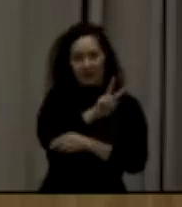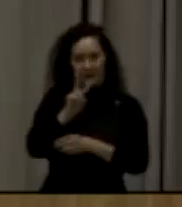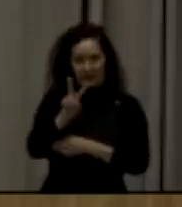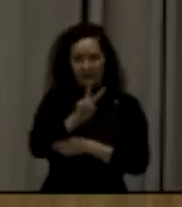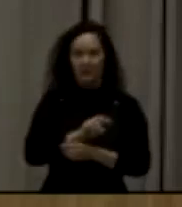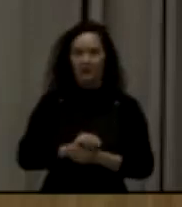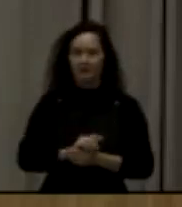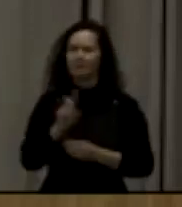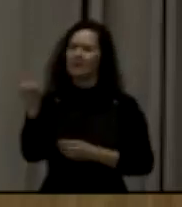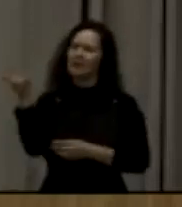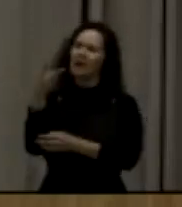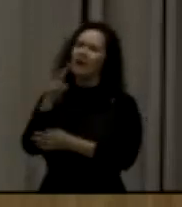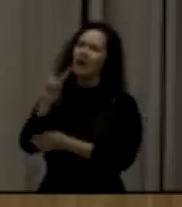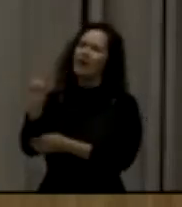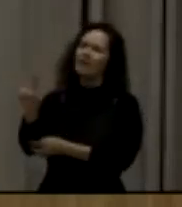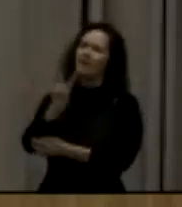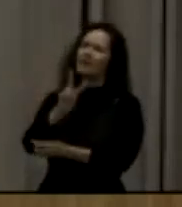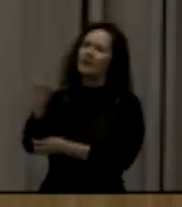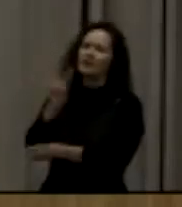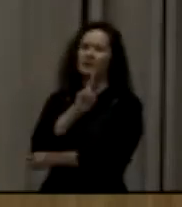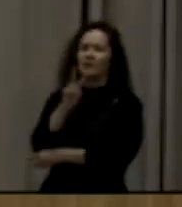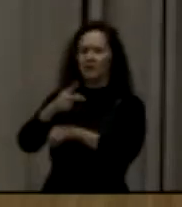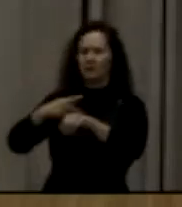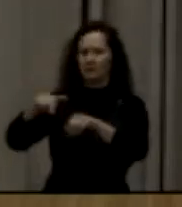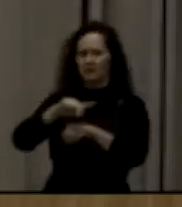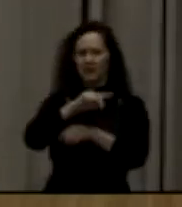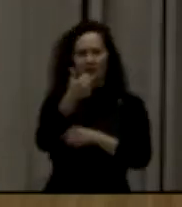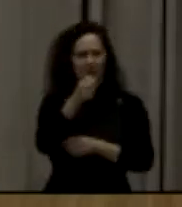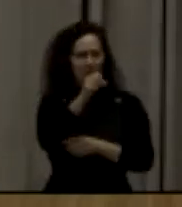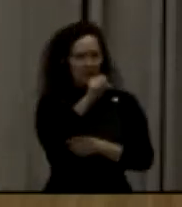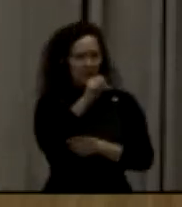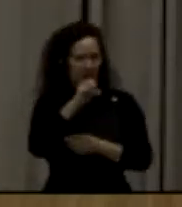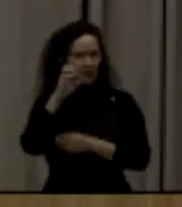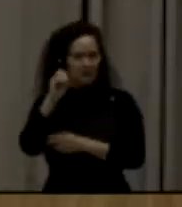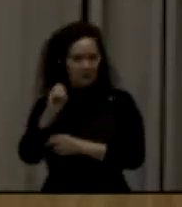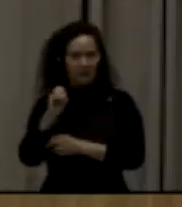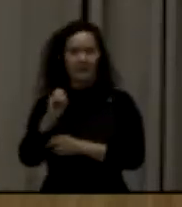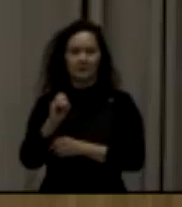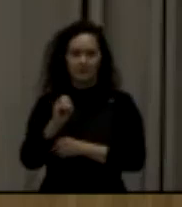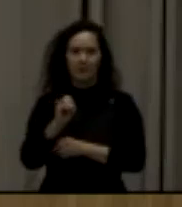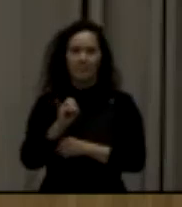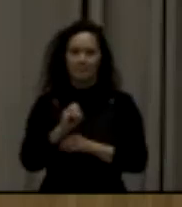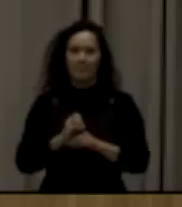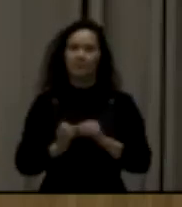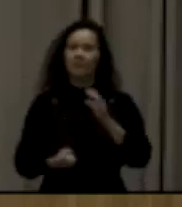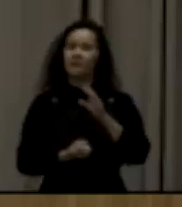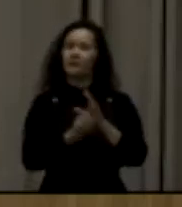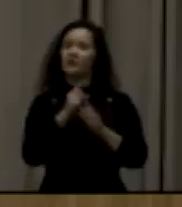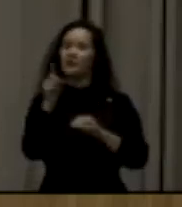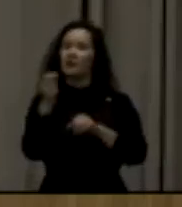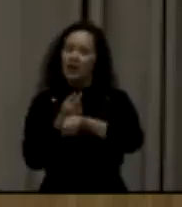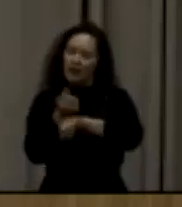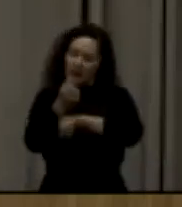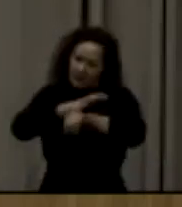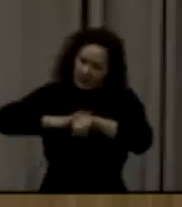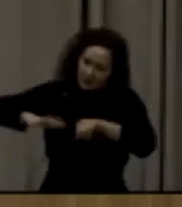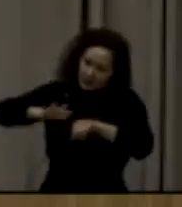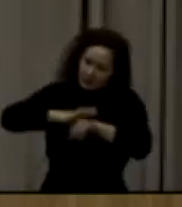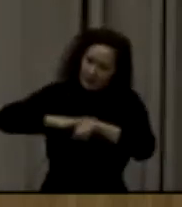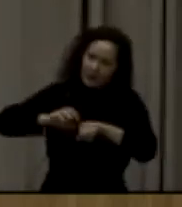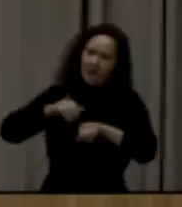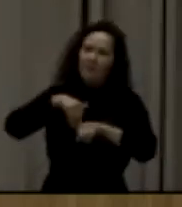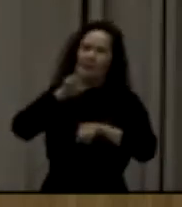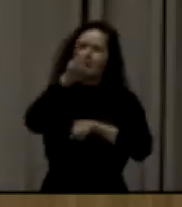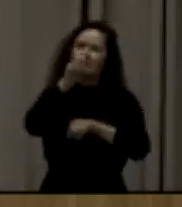en Venezuela en la década de los 90 repito la instauración la el neoliberalismo tiene 50 años en la